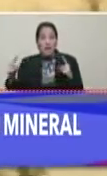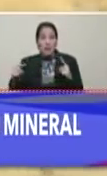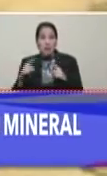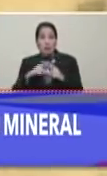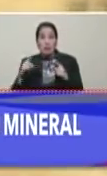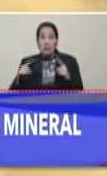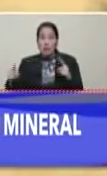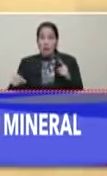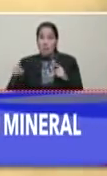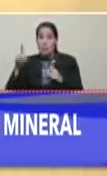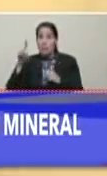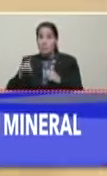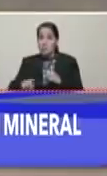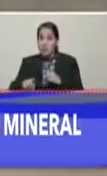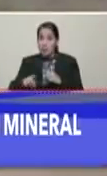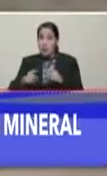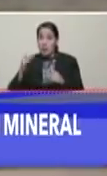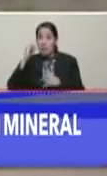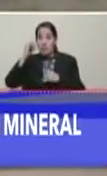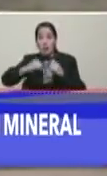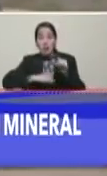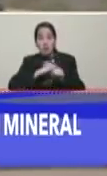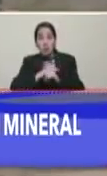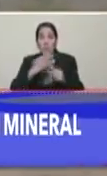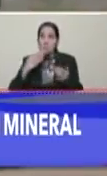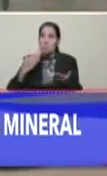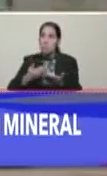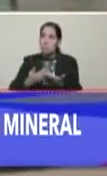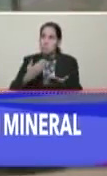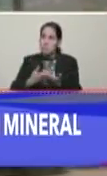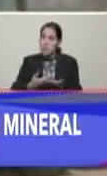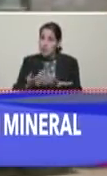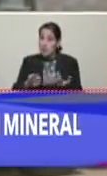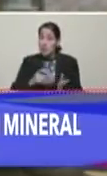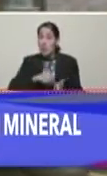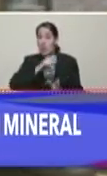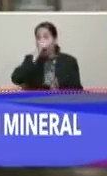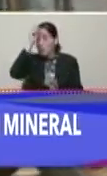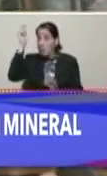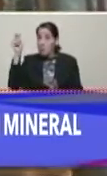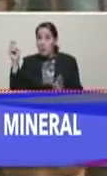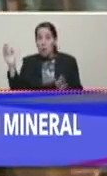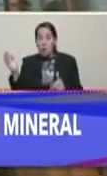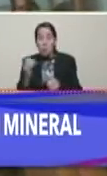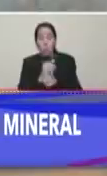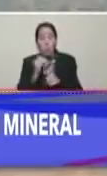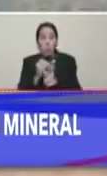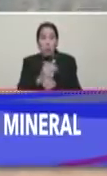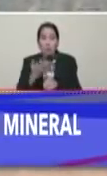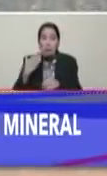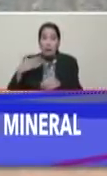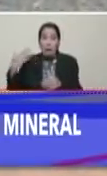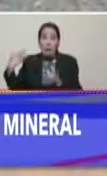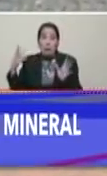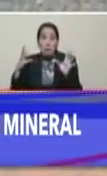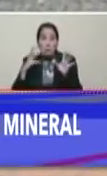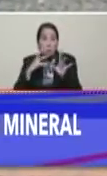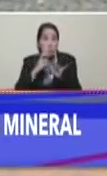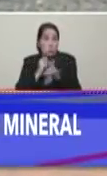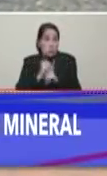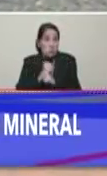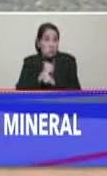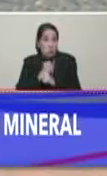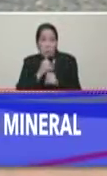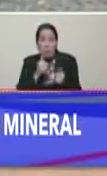también requerido a nivel internacional esta mina que está acá bueno tuvo un pasado oscuro un